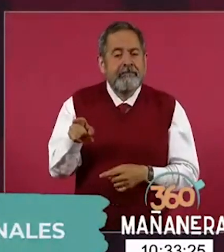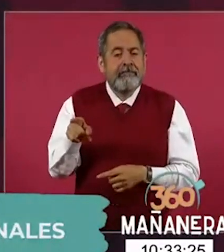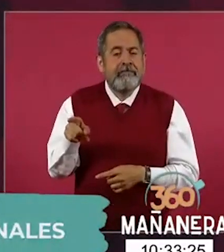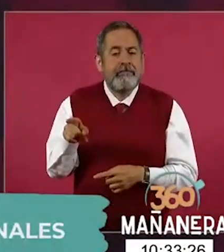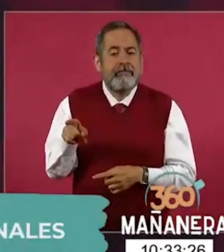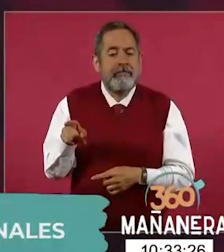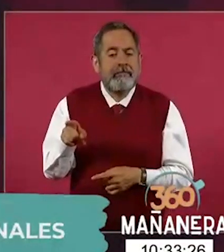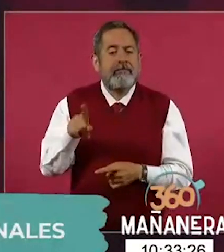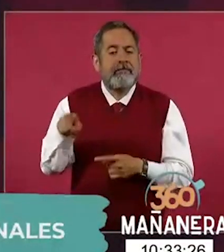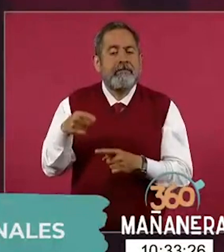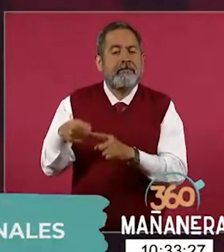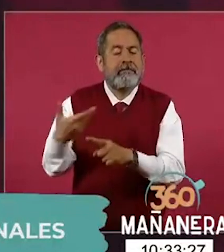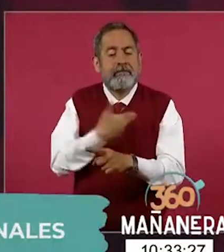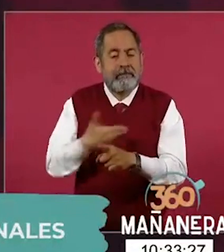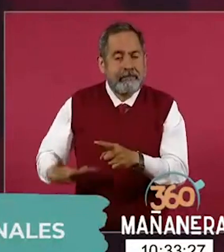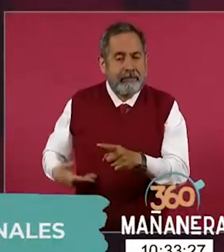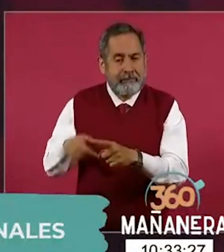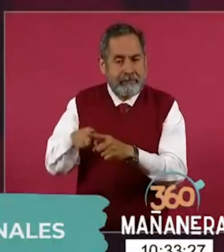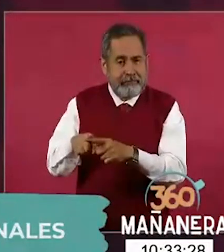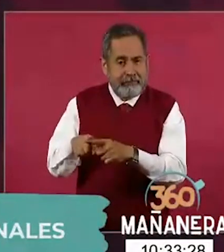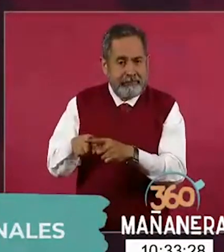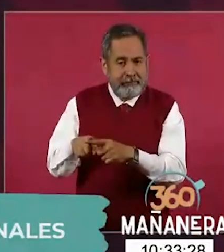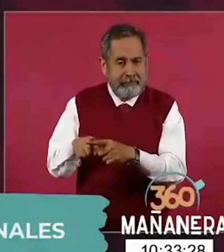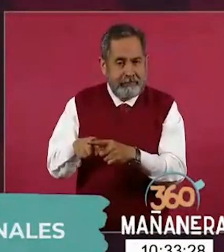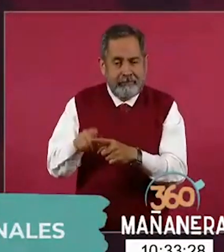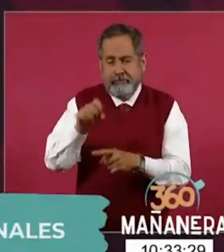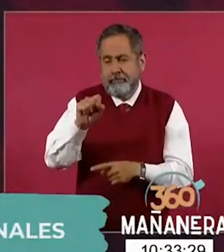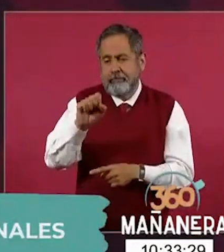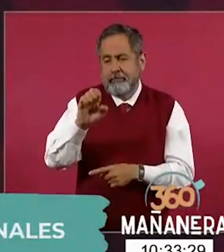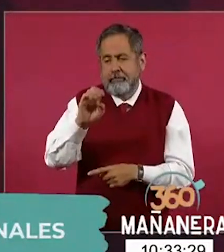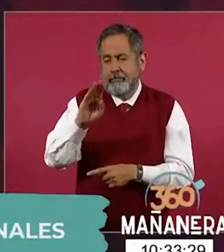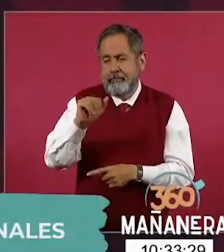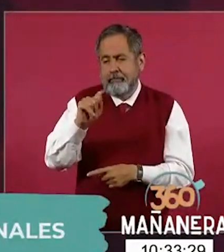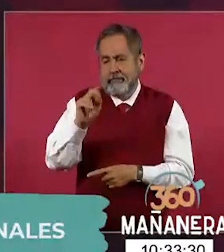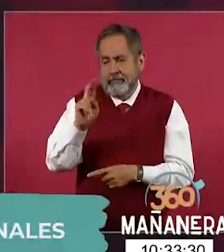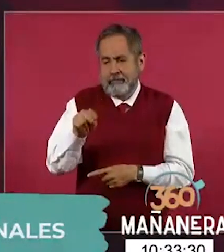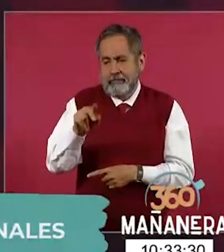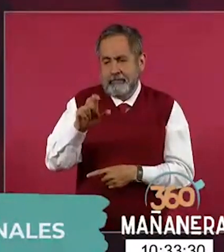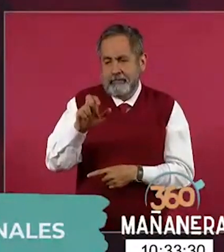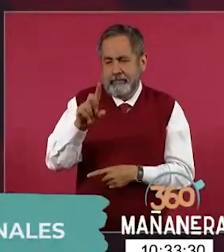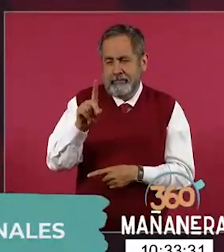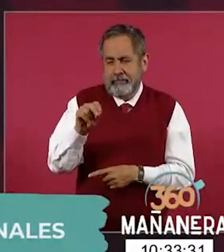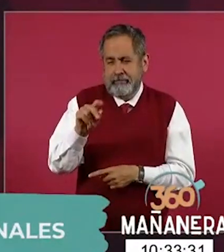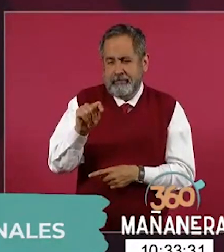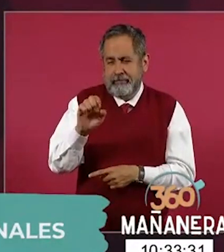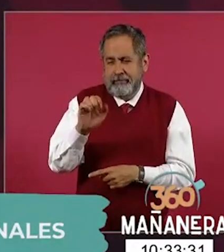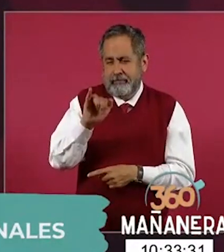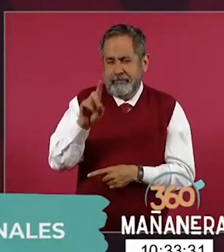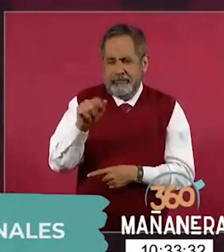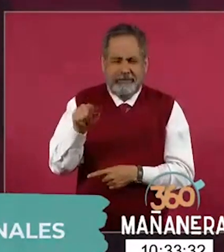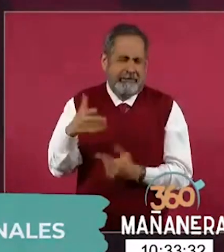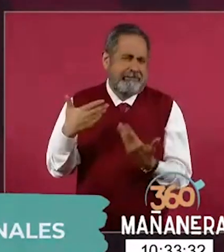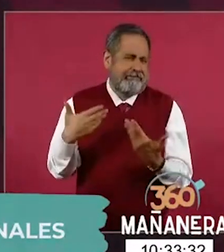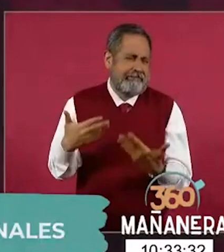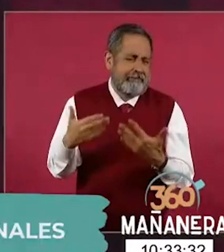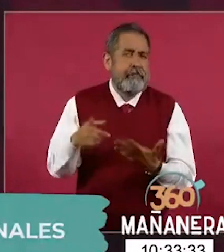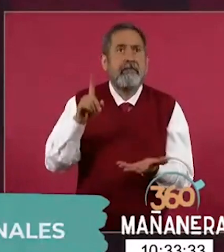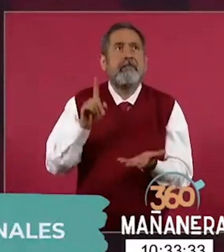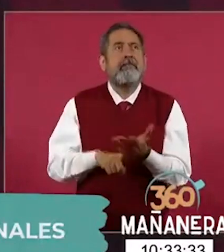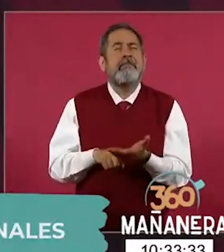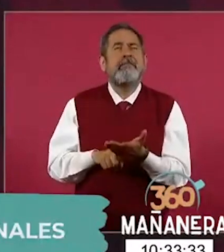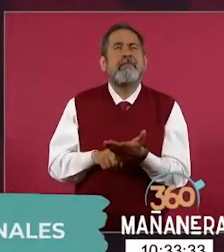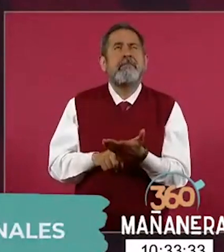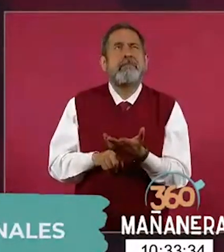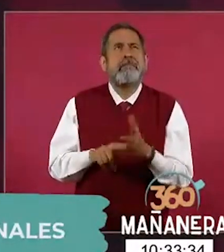el presidente Sebastián Lerdo de Tejada en